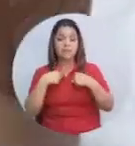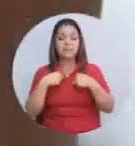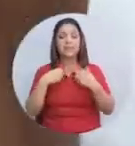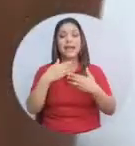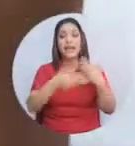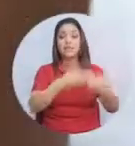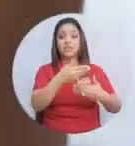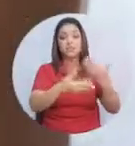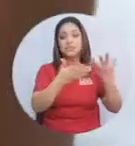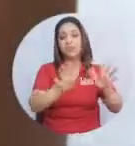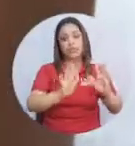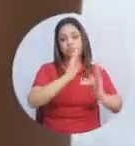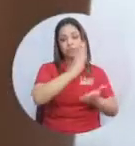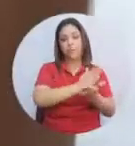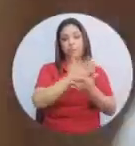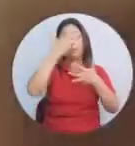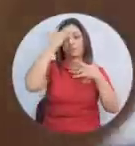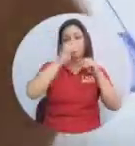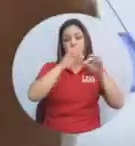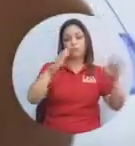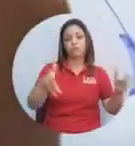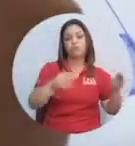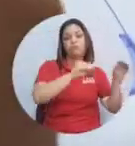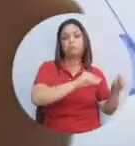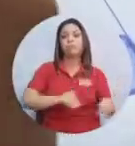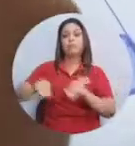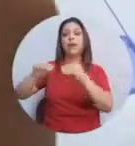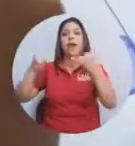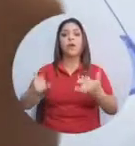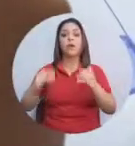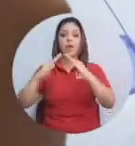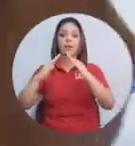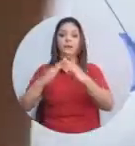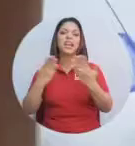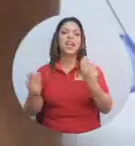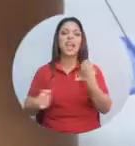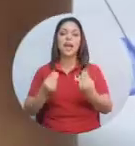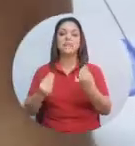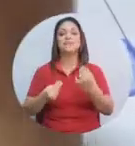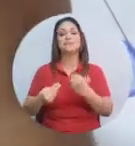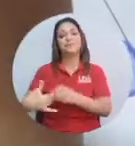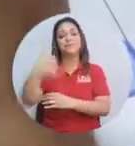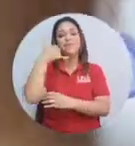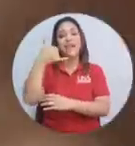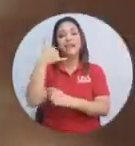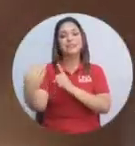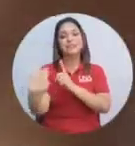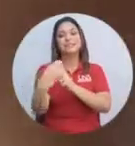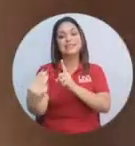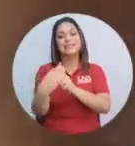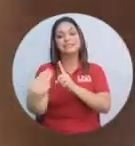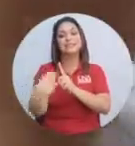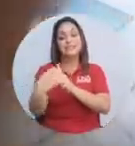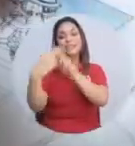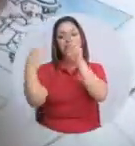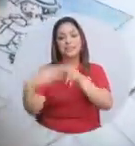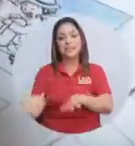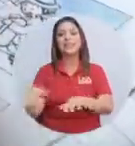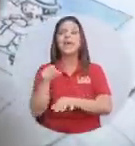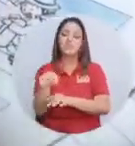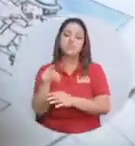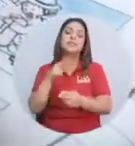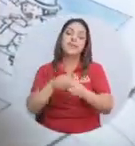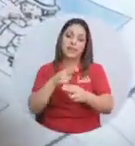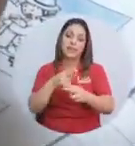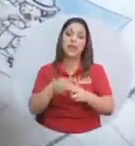latitudes, eso lo llevamos a los medios digitales. Y eso es lo que llamamos ciberbullying. Y eso es lo que llamamos ciberbullying. Muy importante, ciberbullying si en la literatura usted